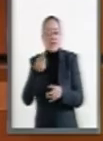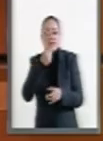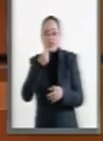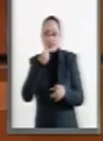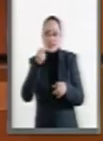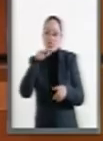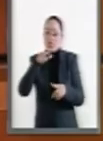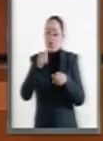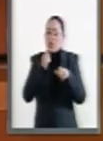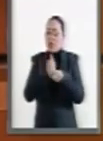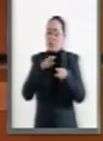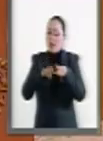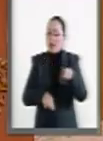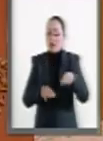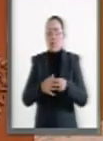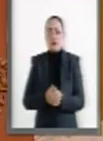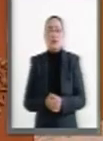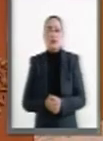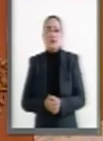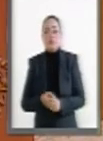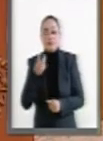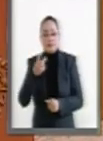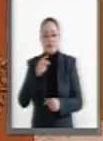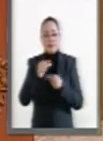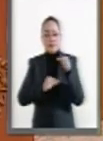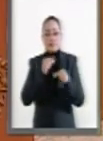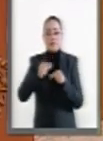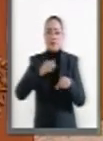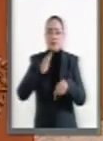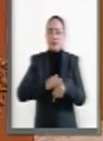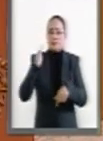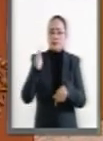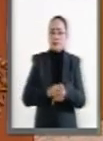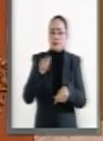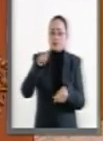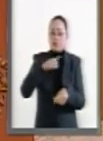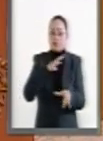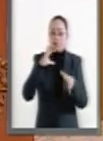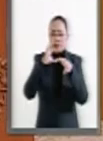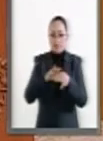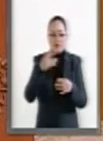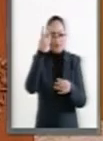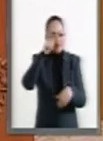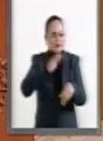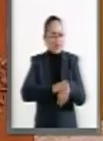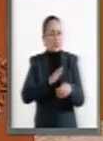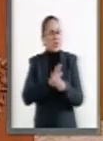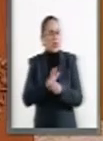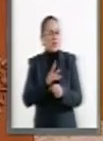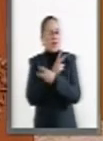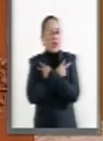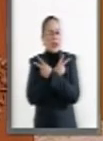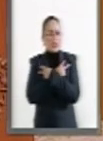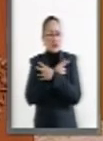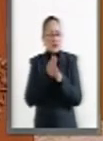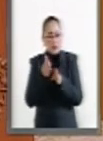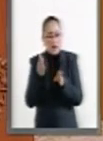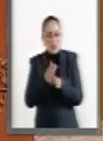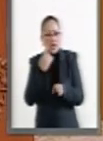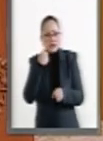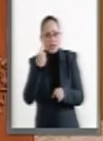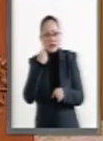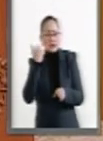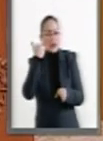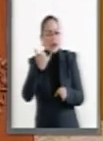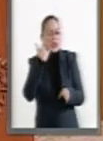de edad, y que esto se incrementa indudablemente en tiempos vacacionales. Es oportuno destacar que cuando se hacen